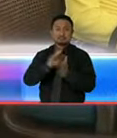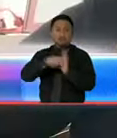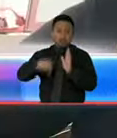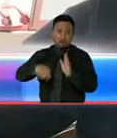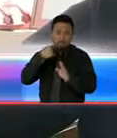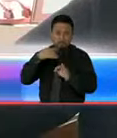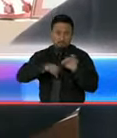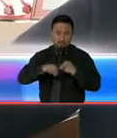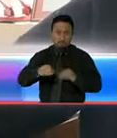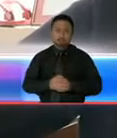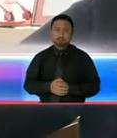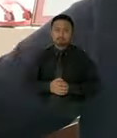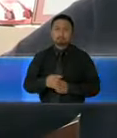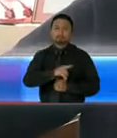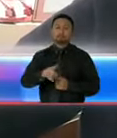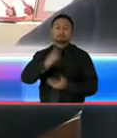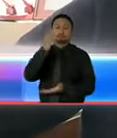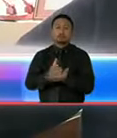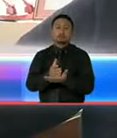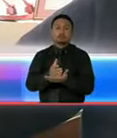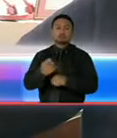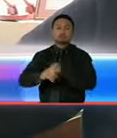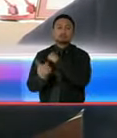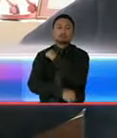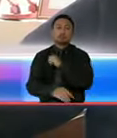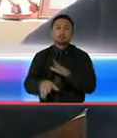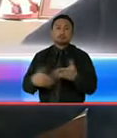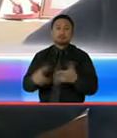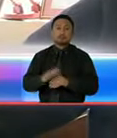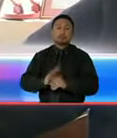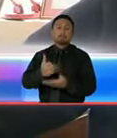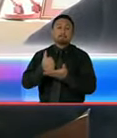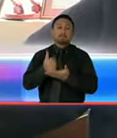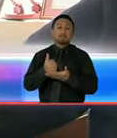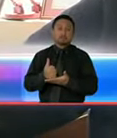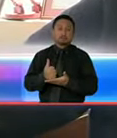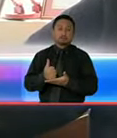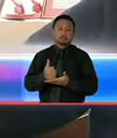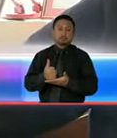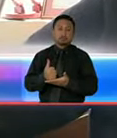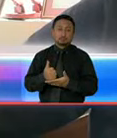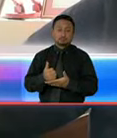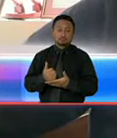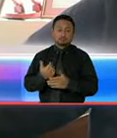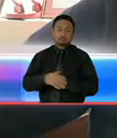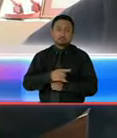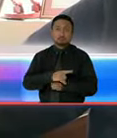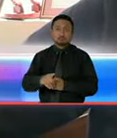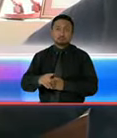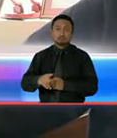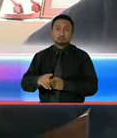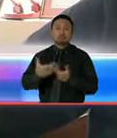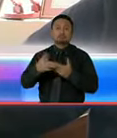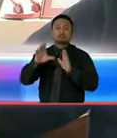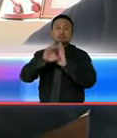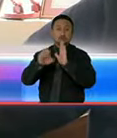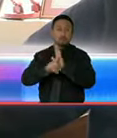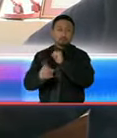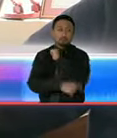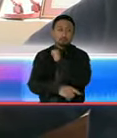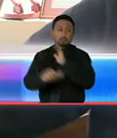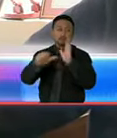son. La suspensión condicional de la pena es un beneficio que se otorga por parte del Código Orgánico Integral Penal en el